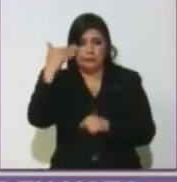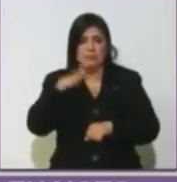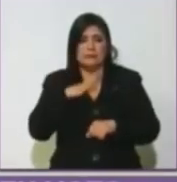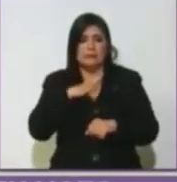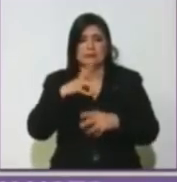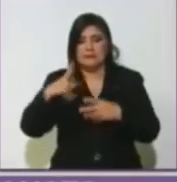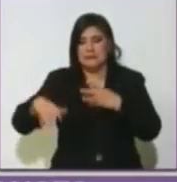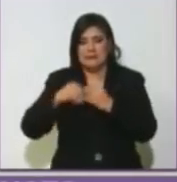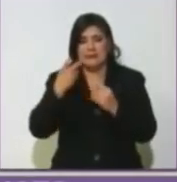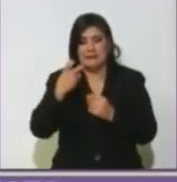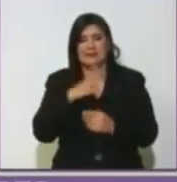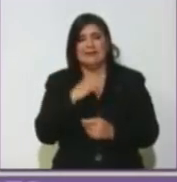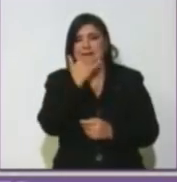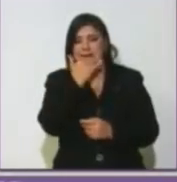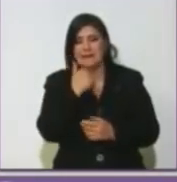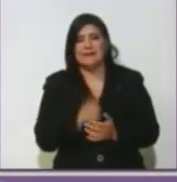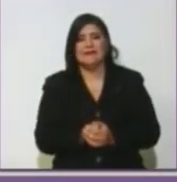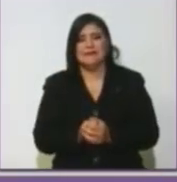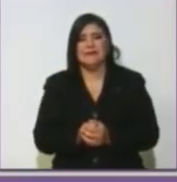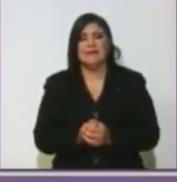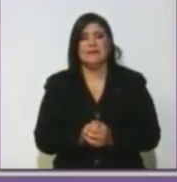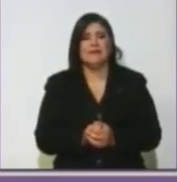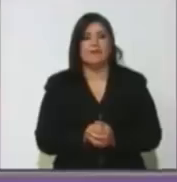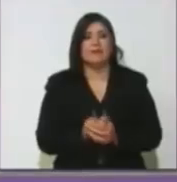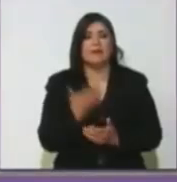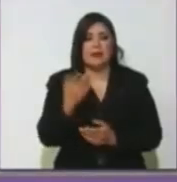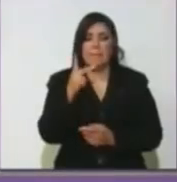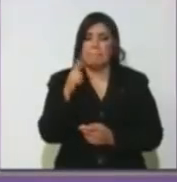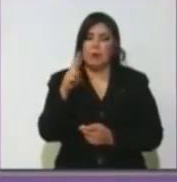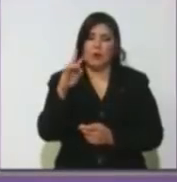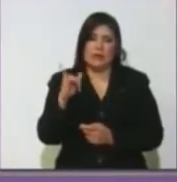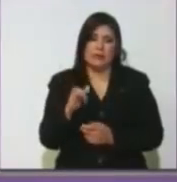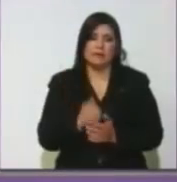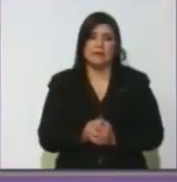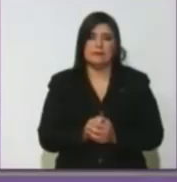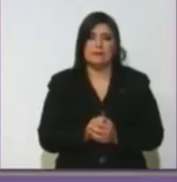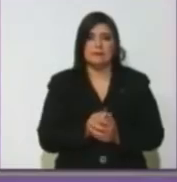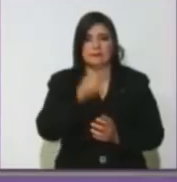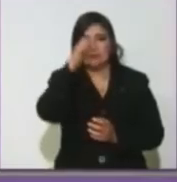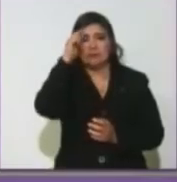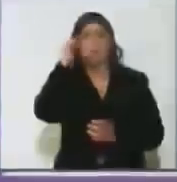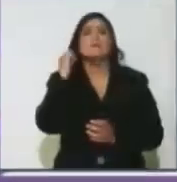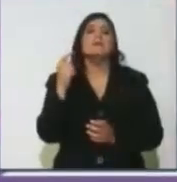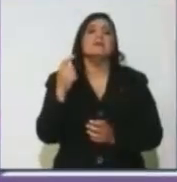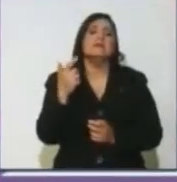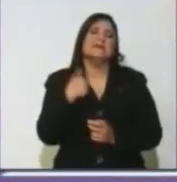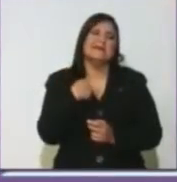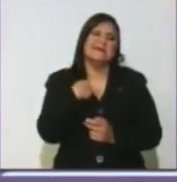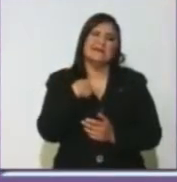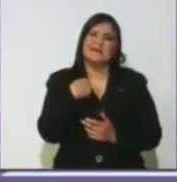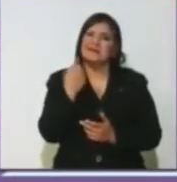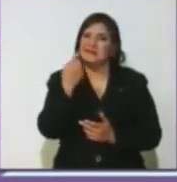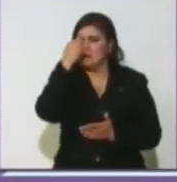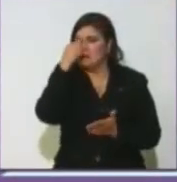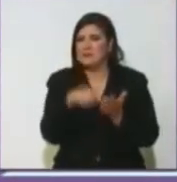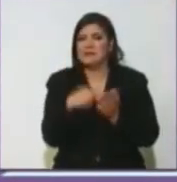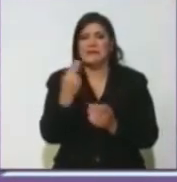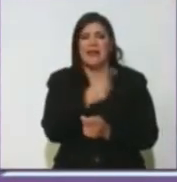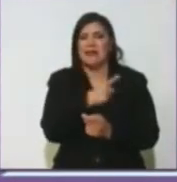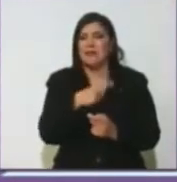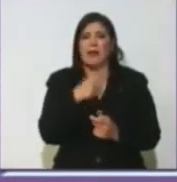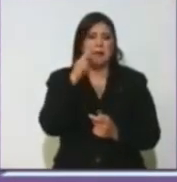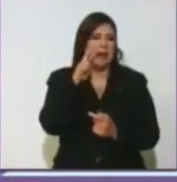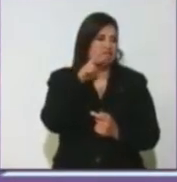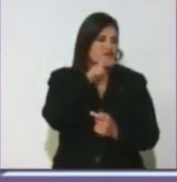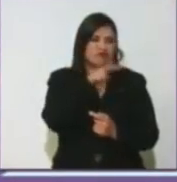tienes razón 5000 para arriba adelante y purificación ok yo creo que hay que distinguir entre los delitos